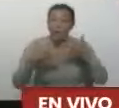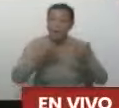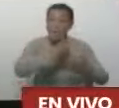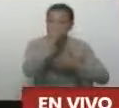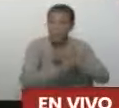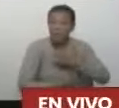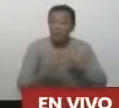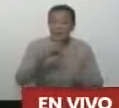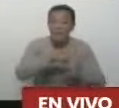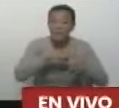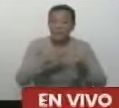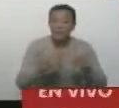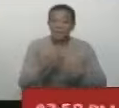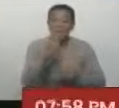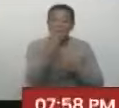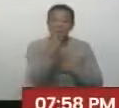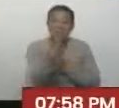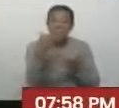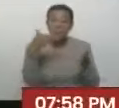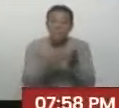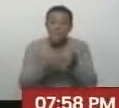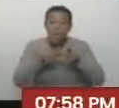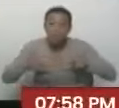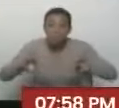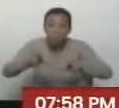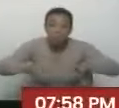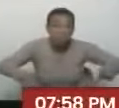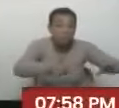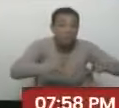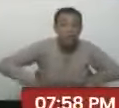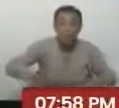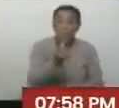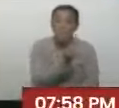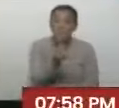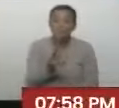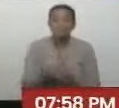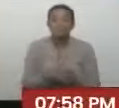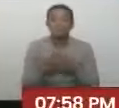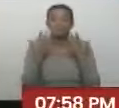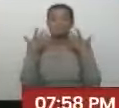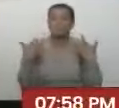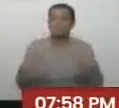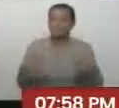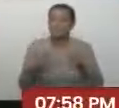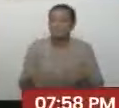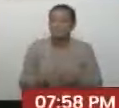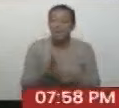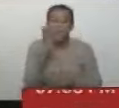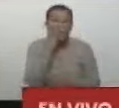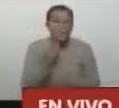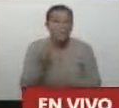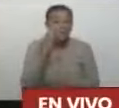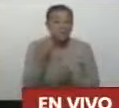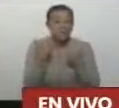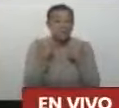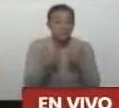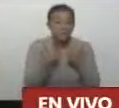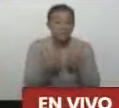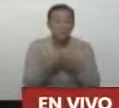Ministerio de Ciencia. 3.000 núcleos de robótica, ¿ah? Sí, presidente. Imagínate, ¿ah? Tremenda experiencia, de